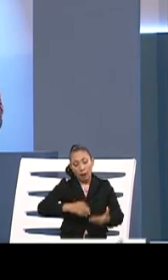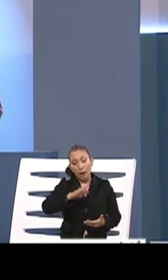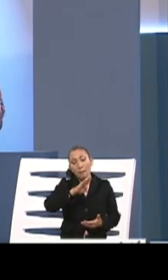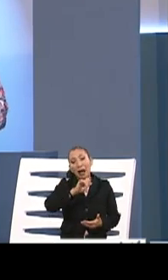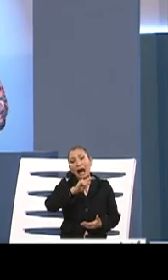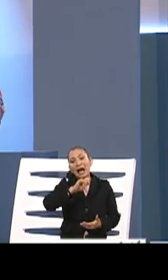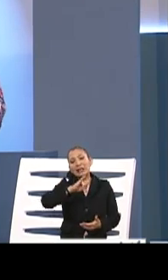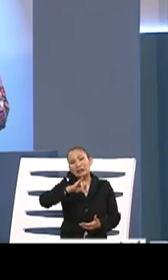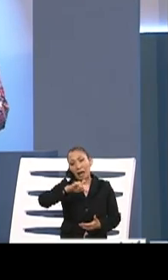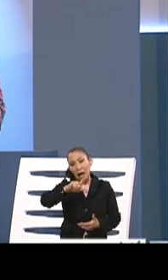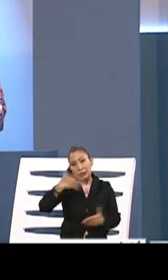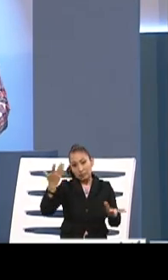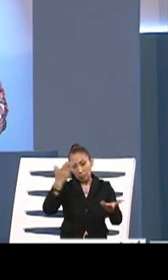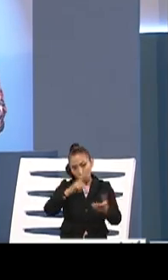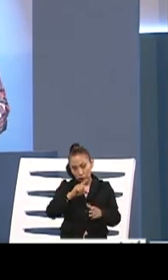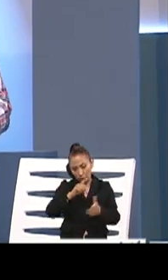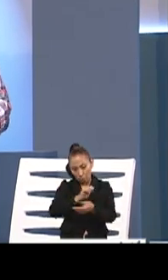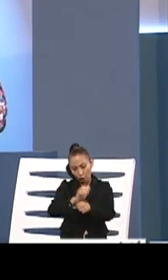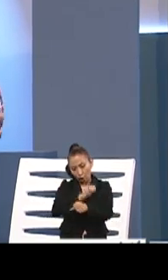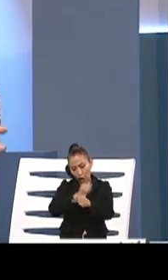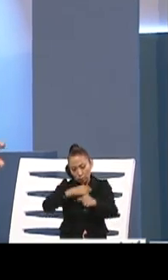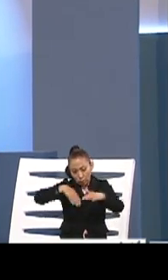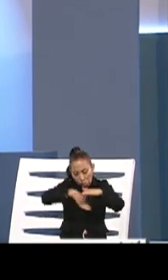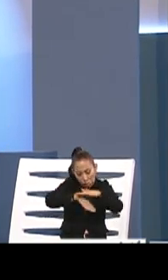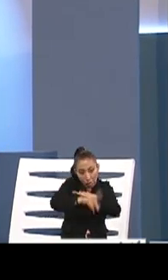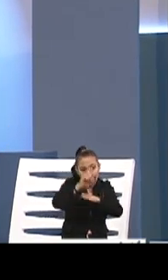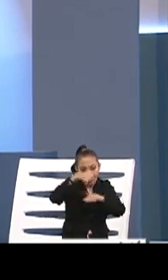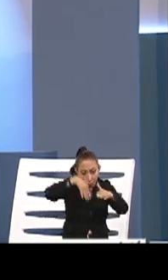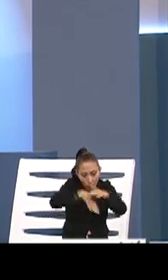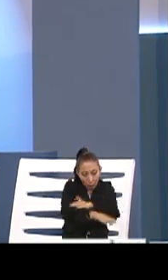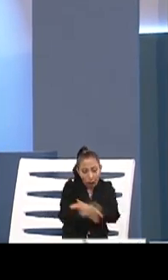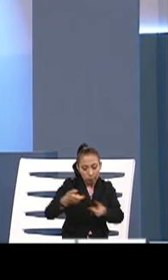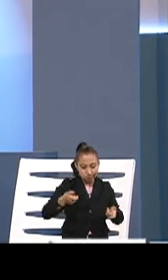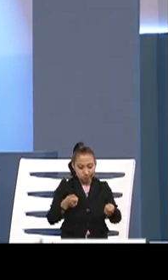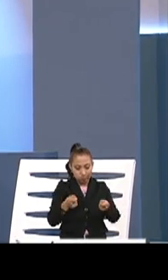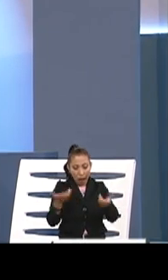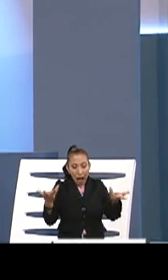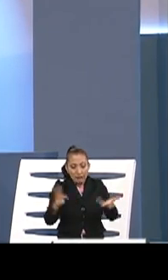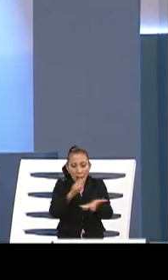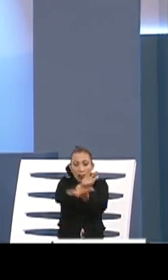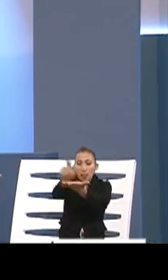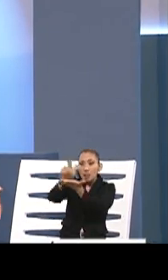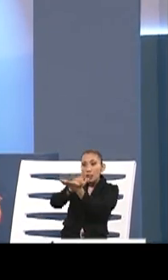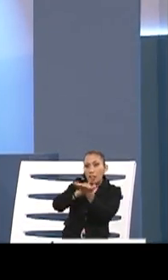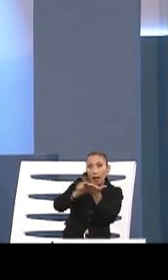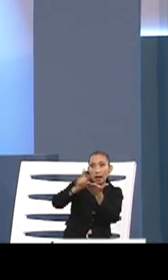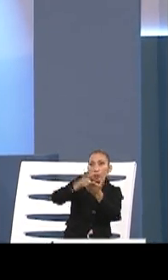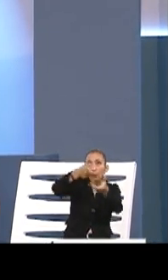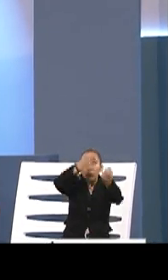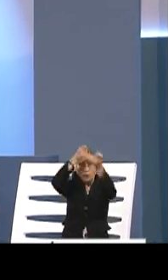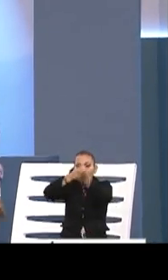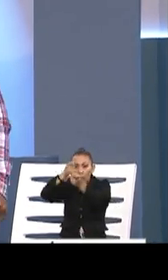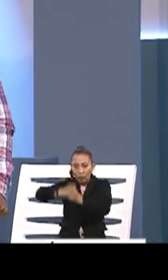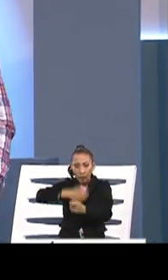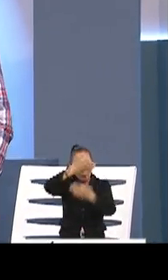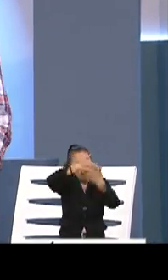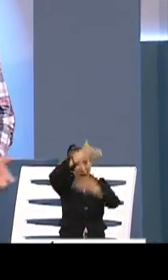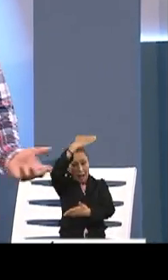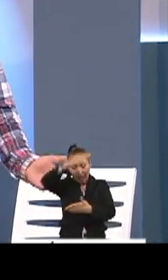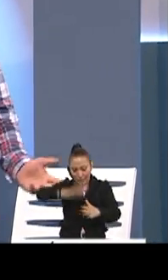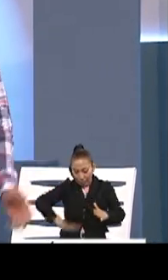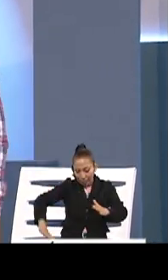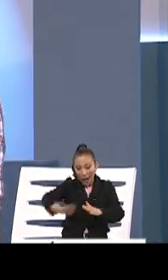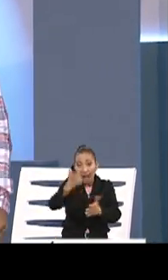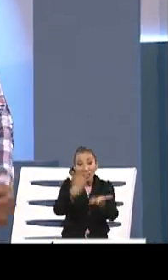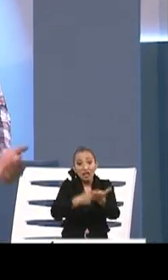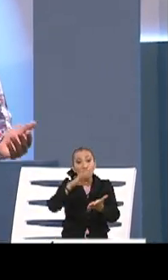Batial desarrollamos un vehículo sumergible controlado remotamente, capaz de realizar las tareas de tallado y aspirado de pisos y paredes de